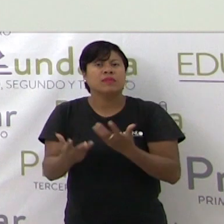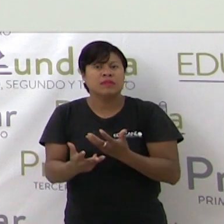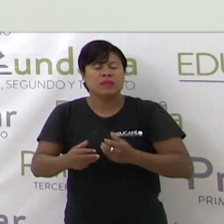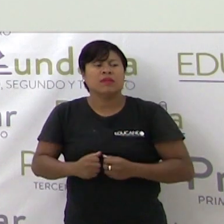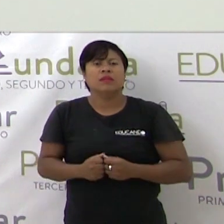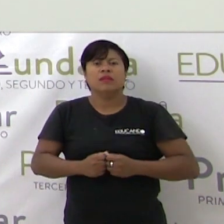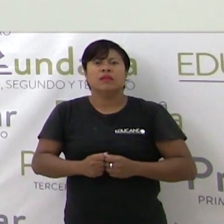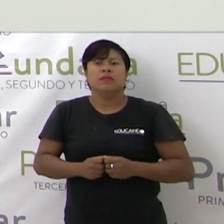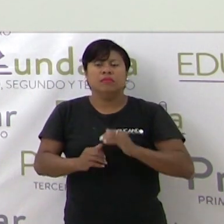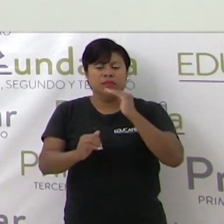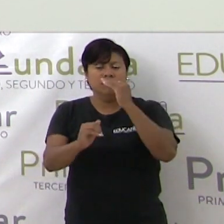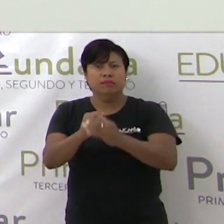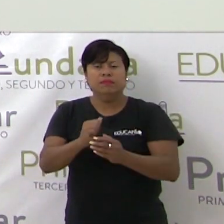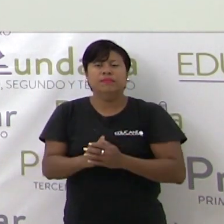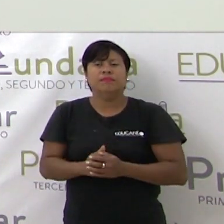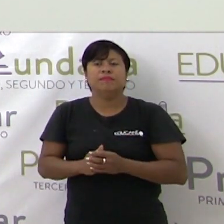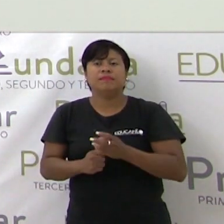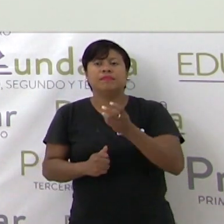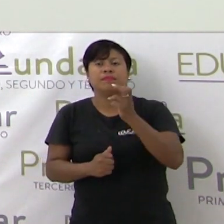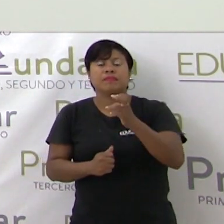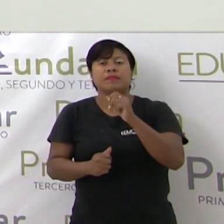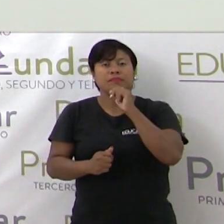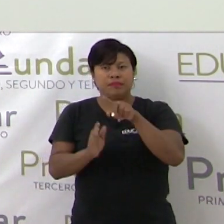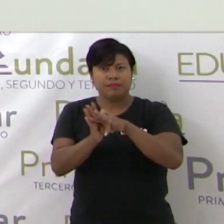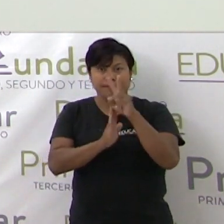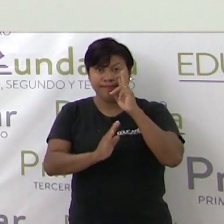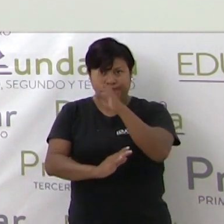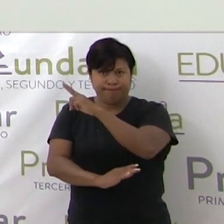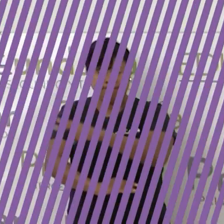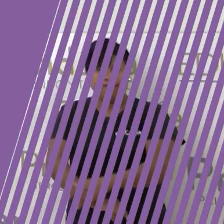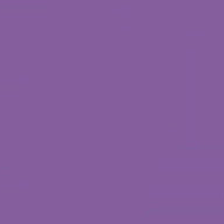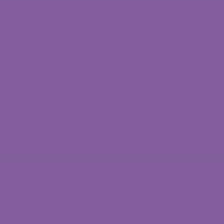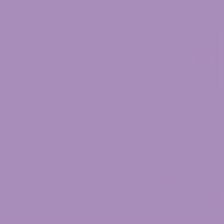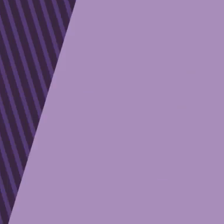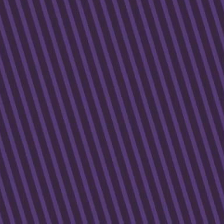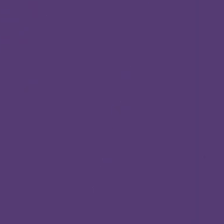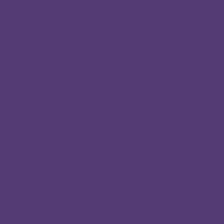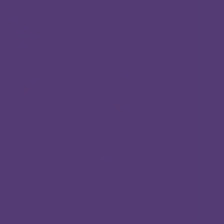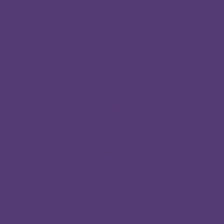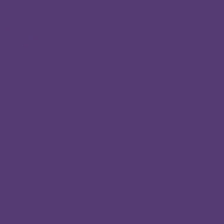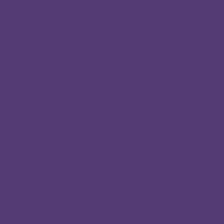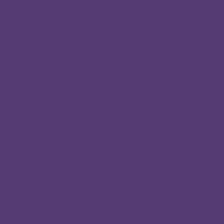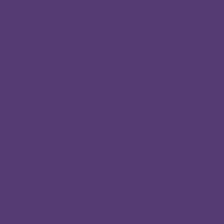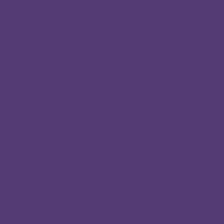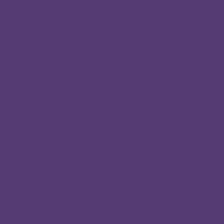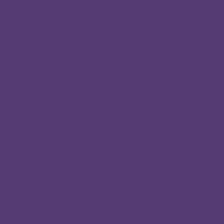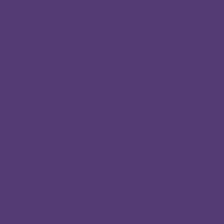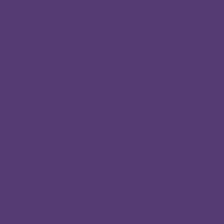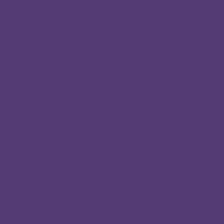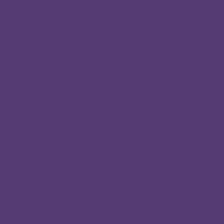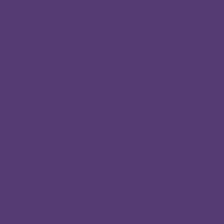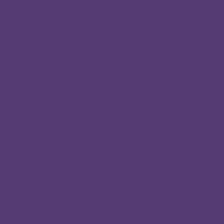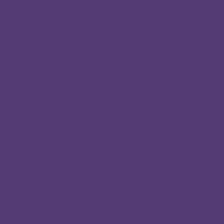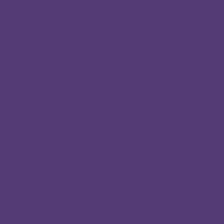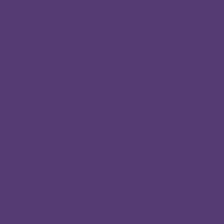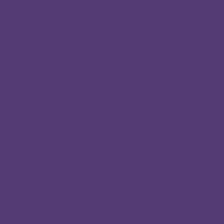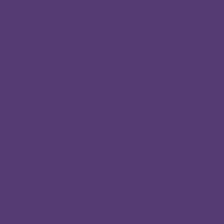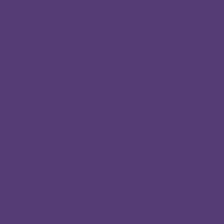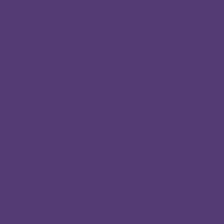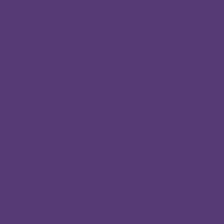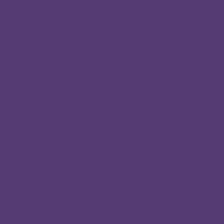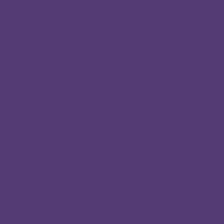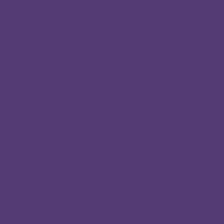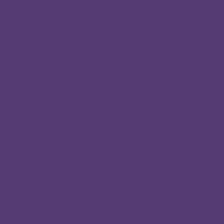va a hacer al final. Este es el segundo video que quiero que vean. Vamos a iniciar todos primero